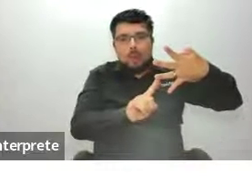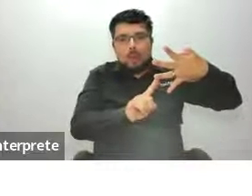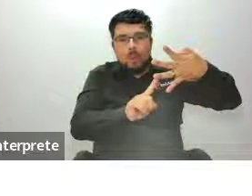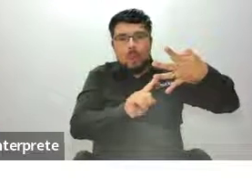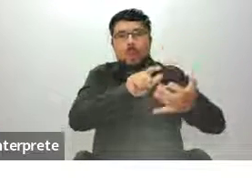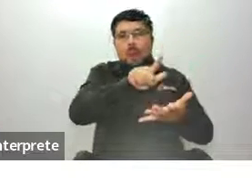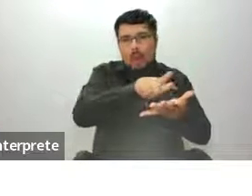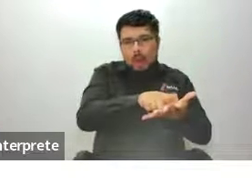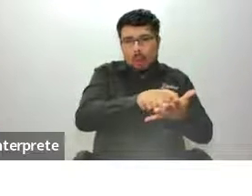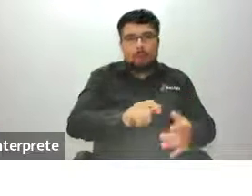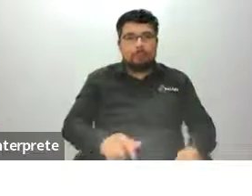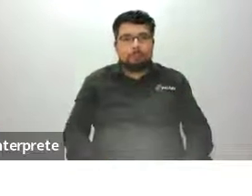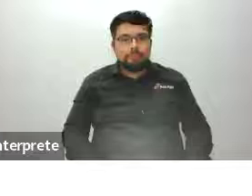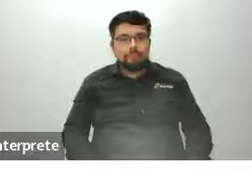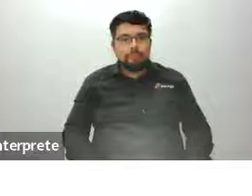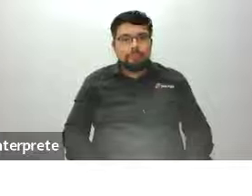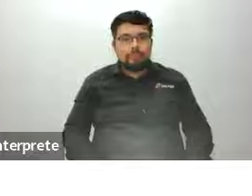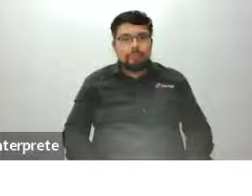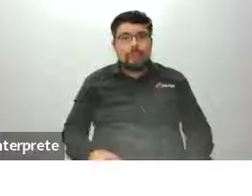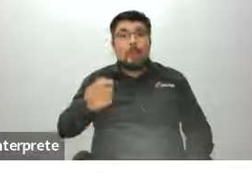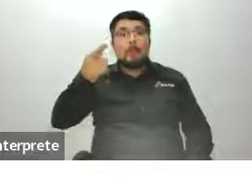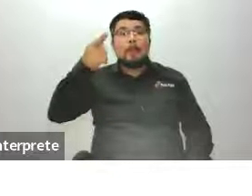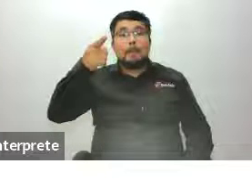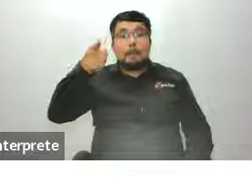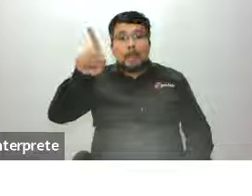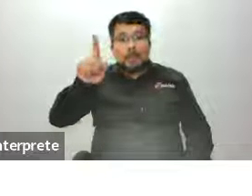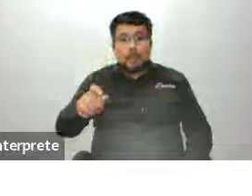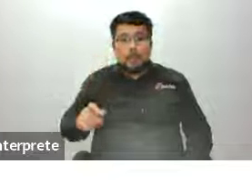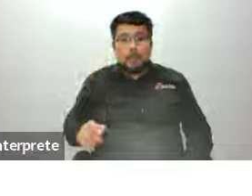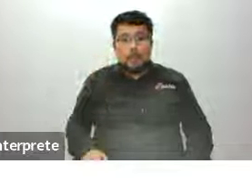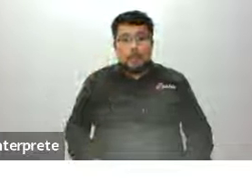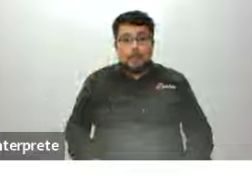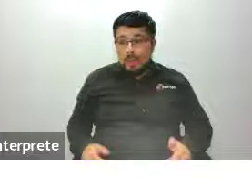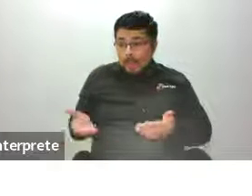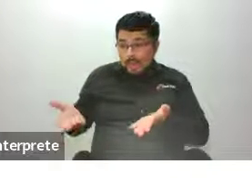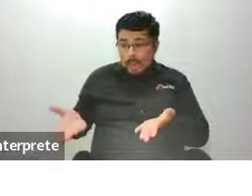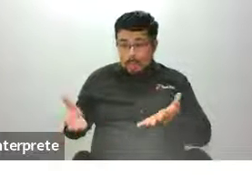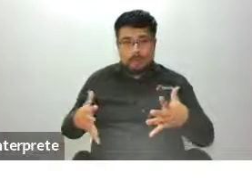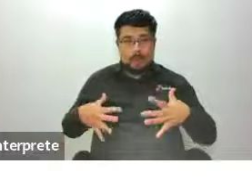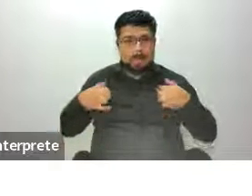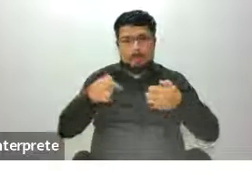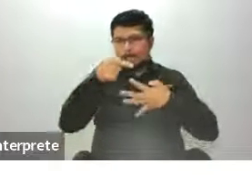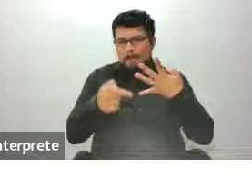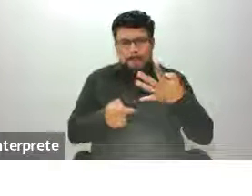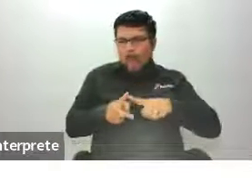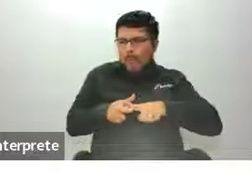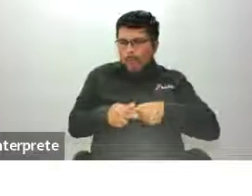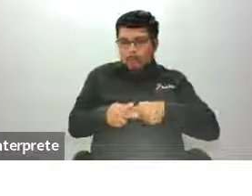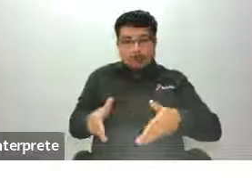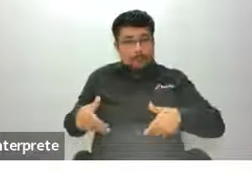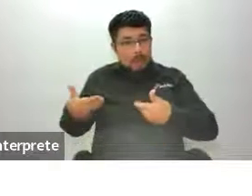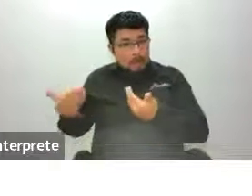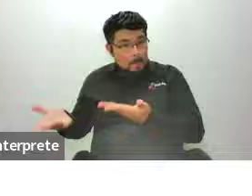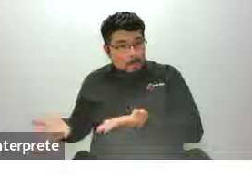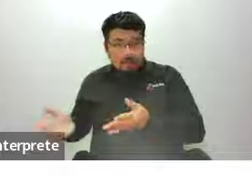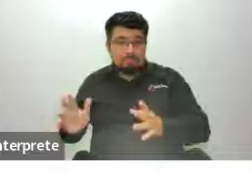¿cierto? Sin embargo, no está inmerso, no ha recibido ese potencial, no podría